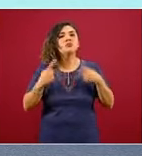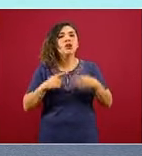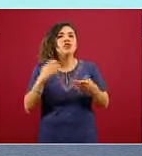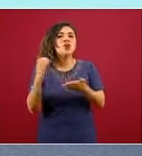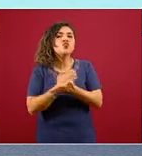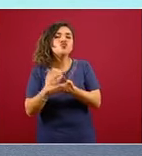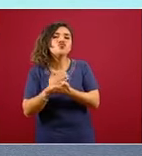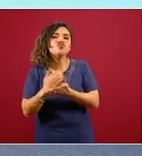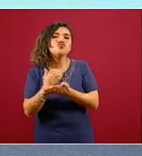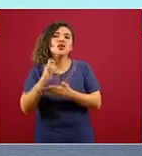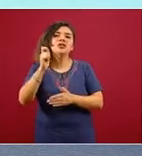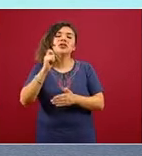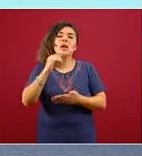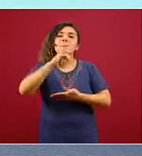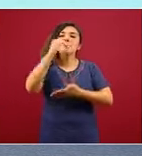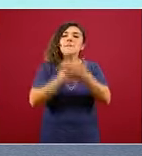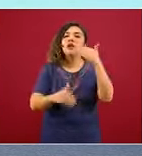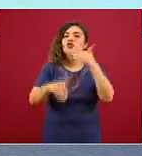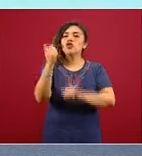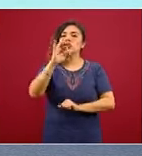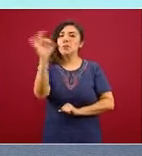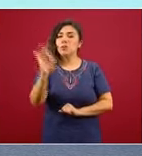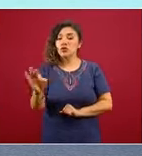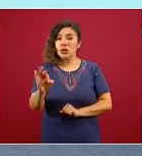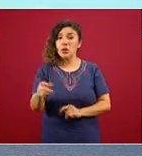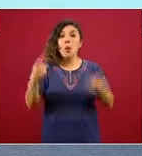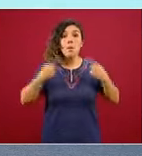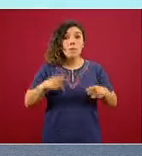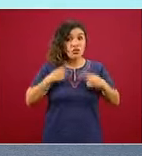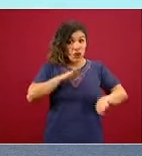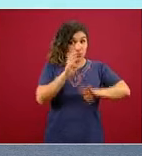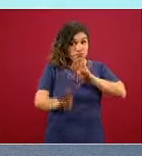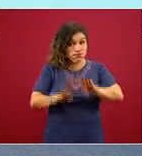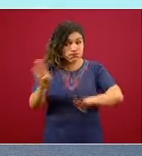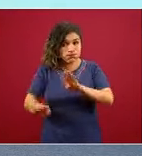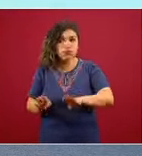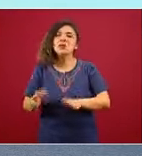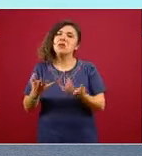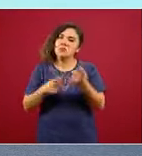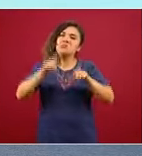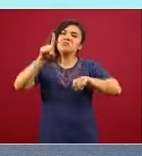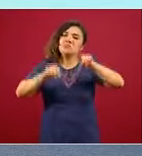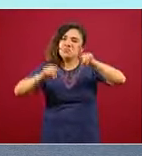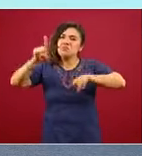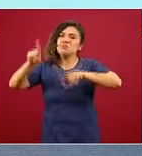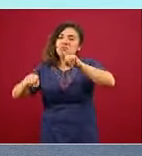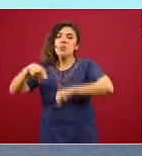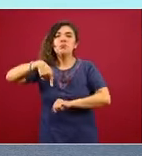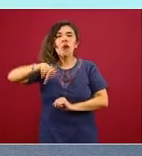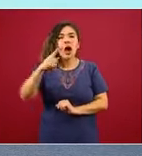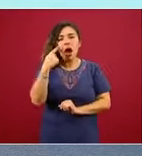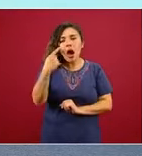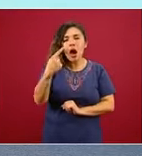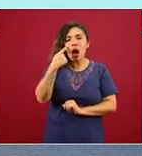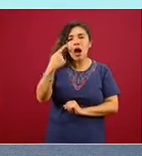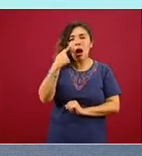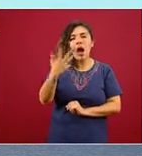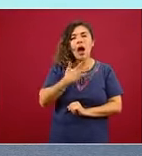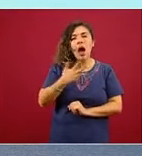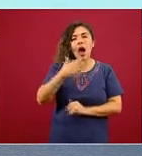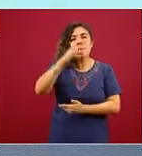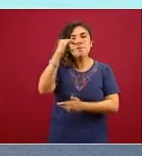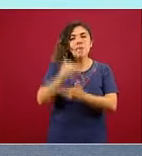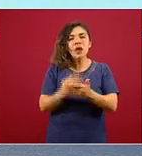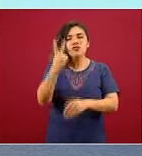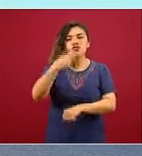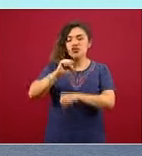11%. Las defunciones han tenido una tendencia un poco variable, sin embargo hay una disminución en las últimas